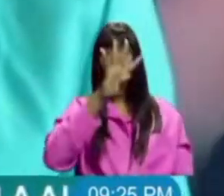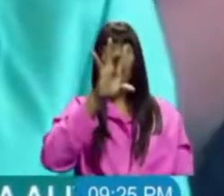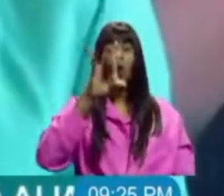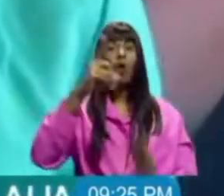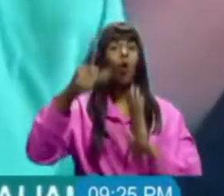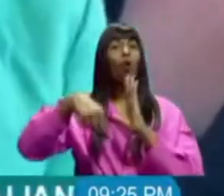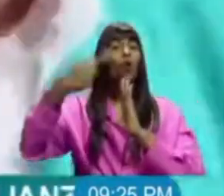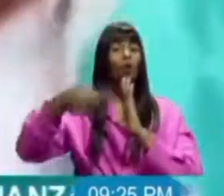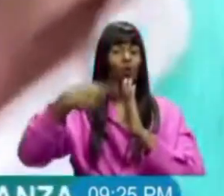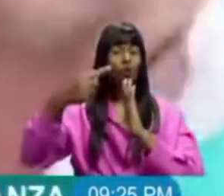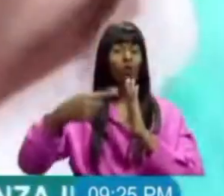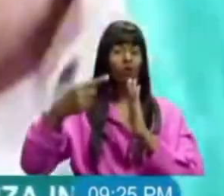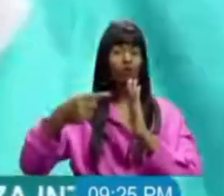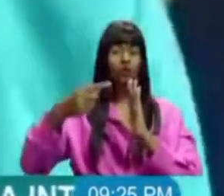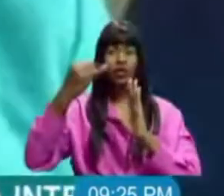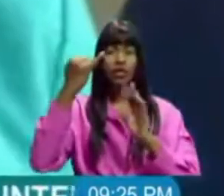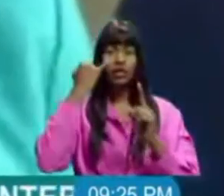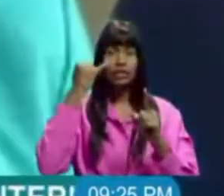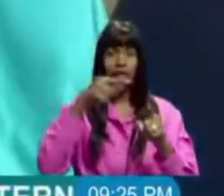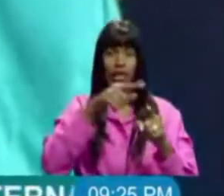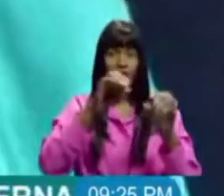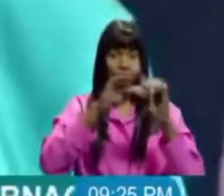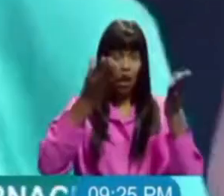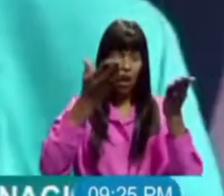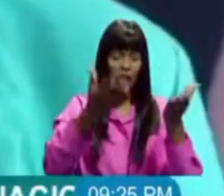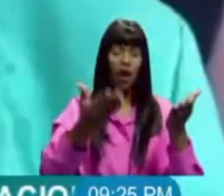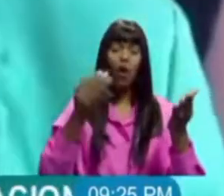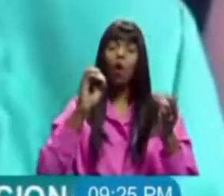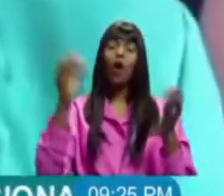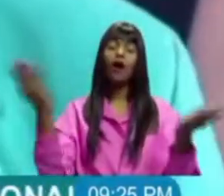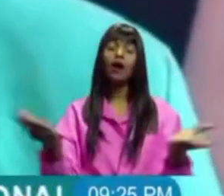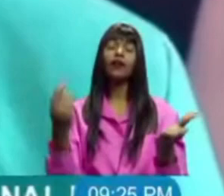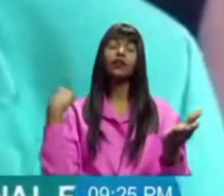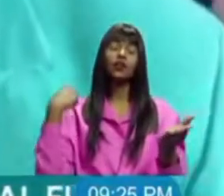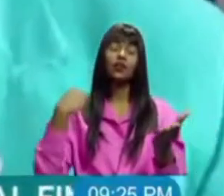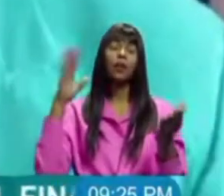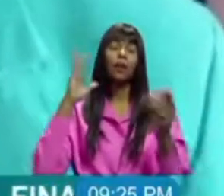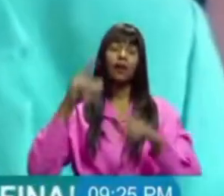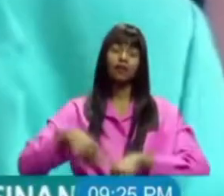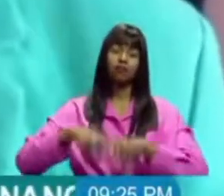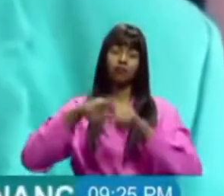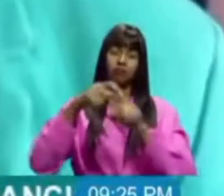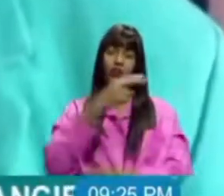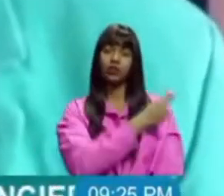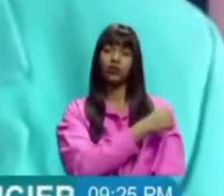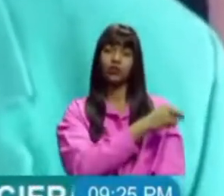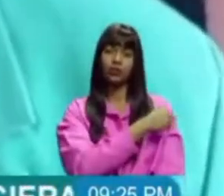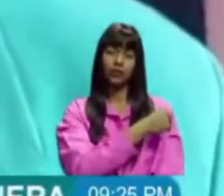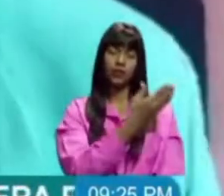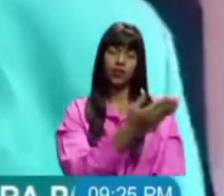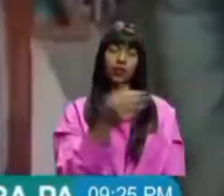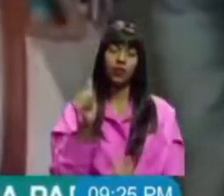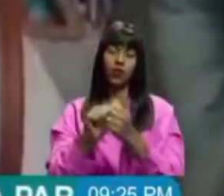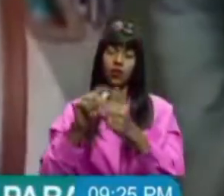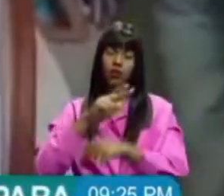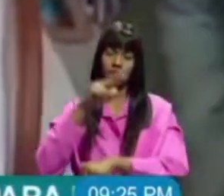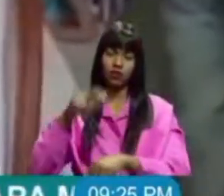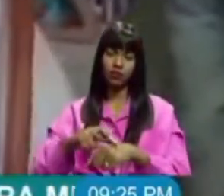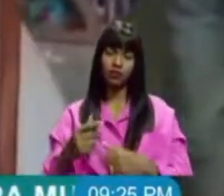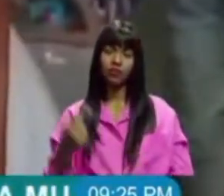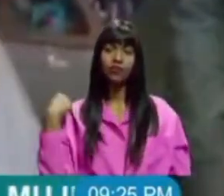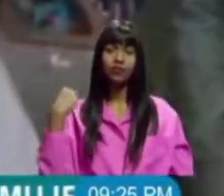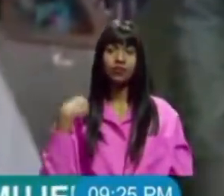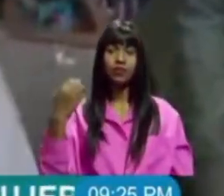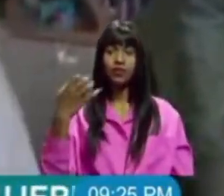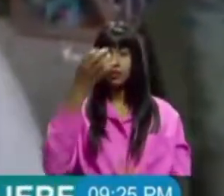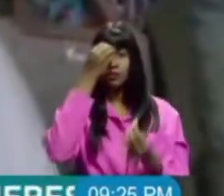horas. O echan para atrás su vaina, o aquí nosotros le vamos a paralizar el hospital y la región. Le queremos hacer un